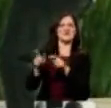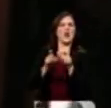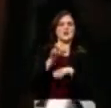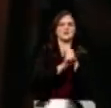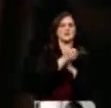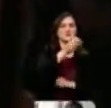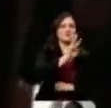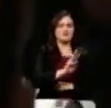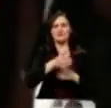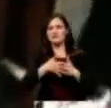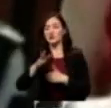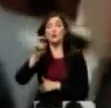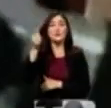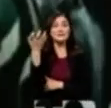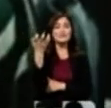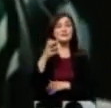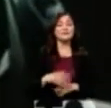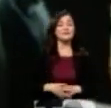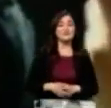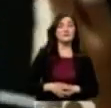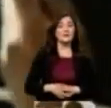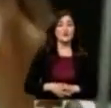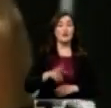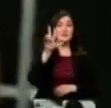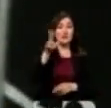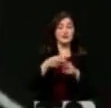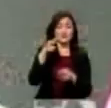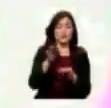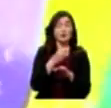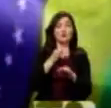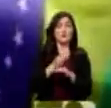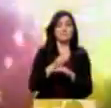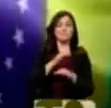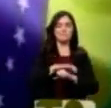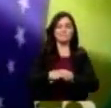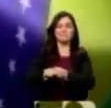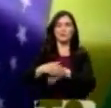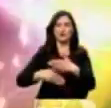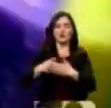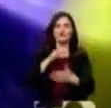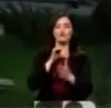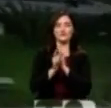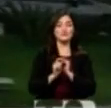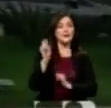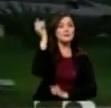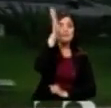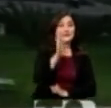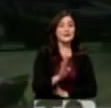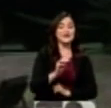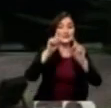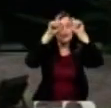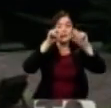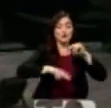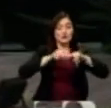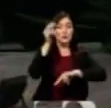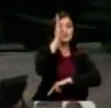2006 y 2015 sin embargo hasta el momento solo hay tres exfuncionarios procesados en Brasil donde reventó el escándalo la constructora